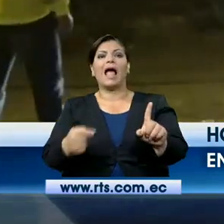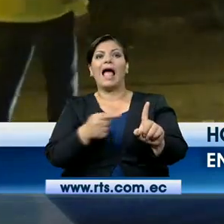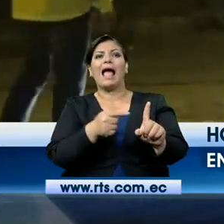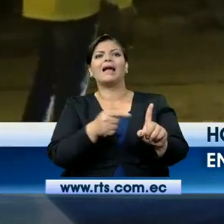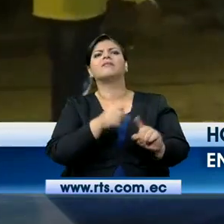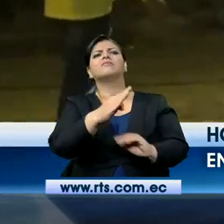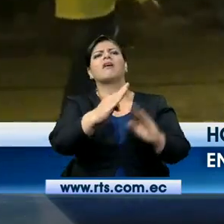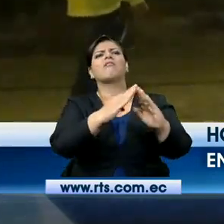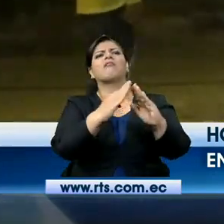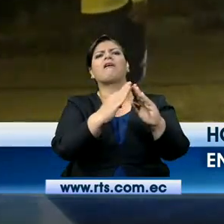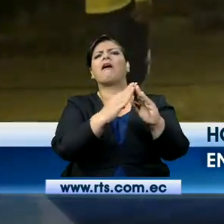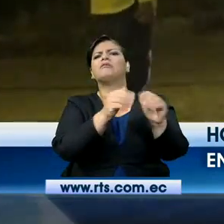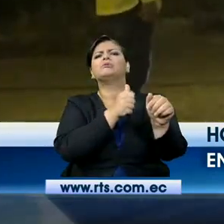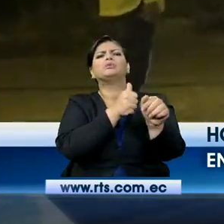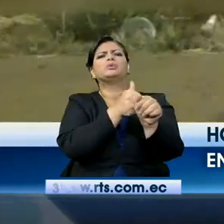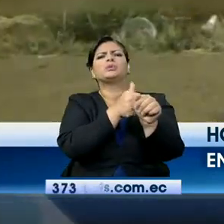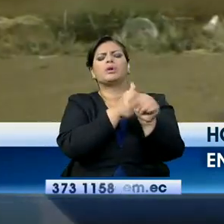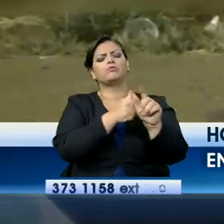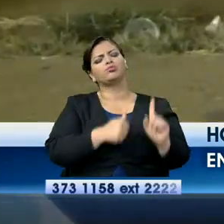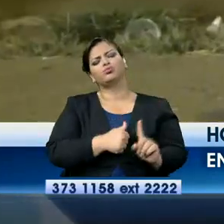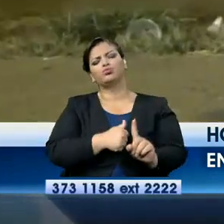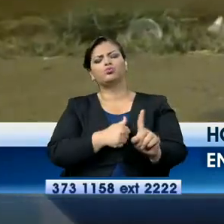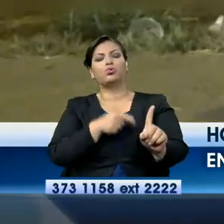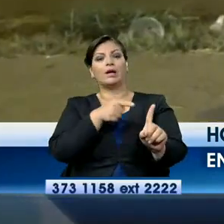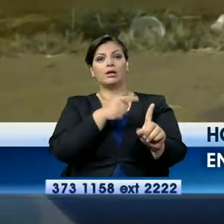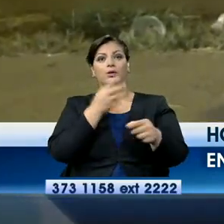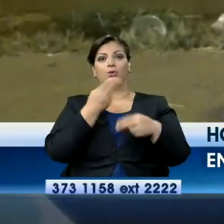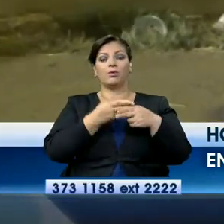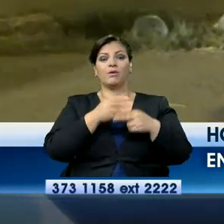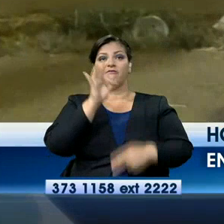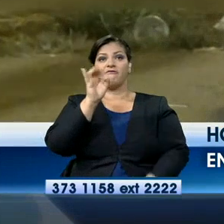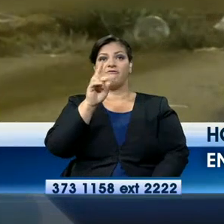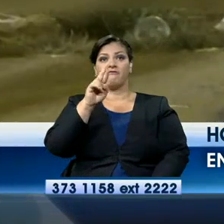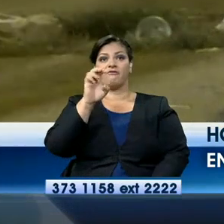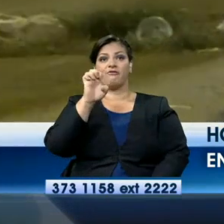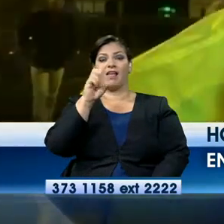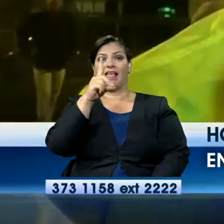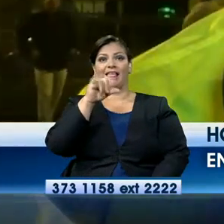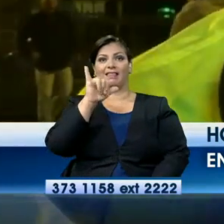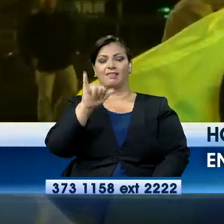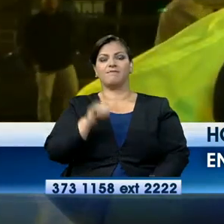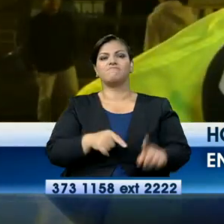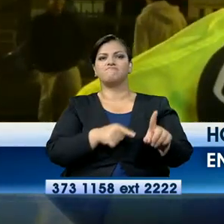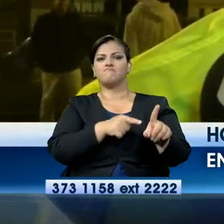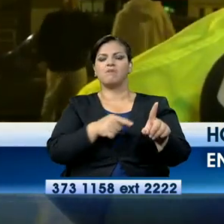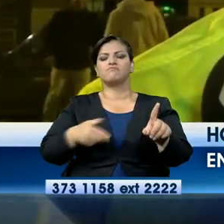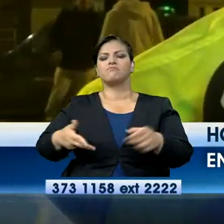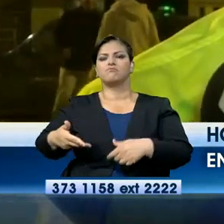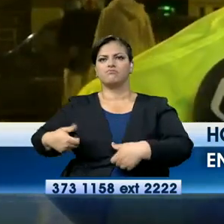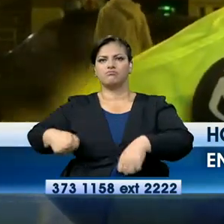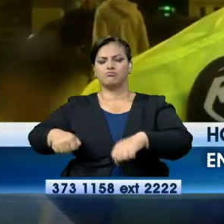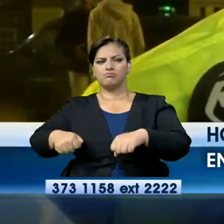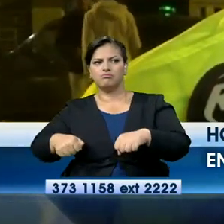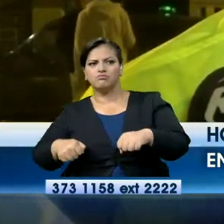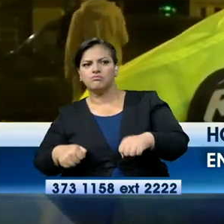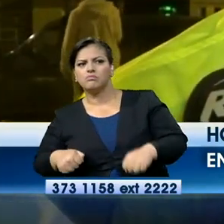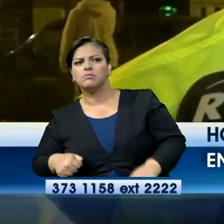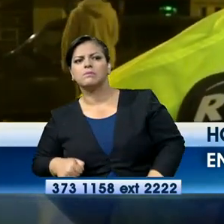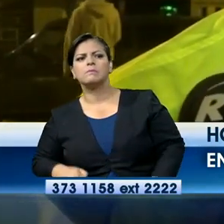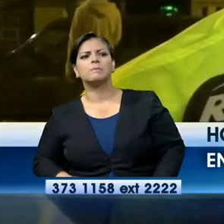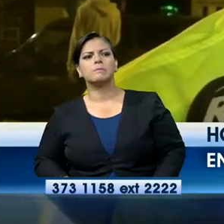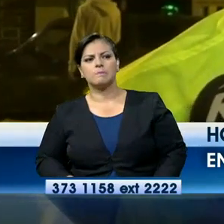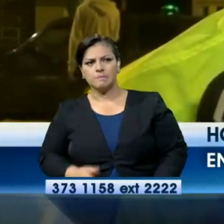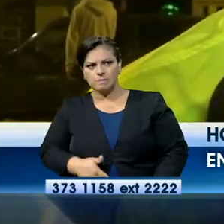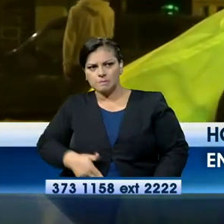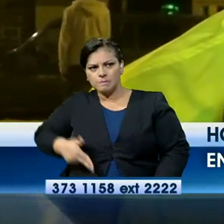ataque, Freddy Giovanni Pinargote Figueroa, de 43 años de edad, murió de forma inmediata. Él se encontraba en el exterior de la casa,